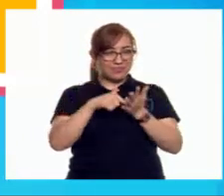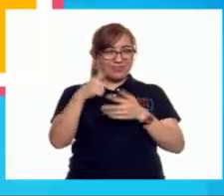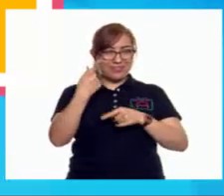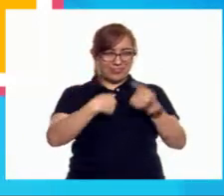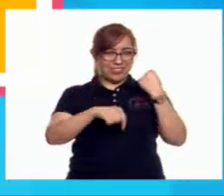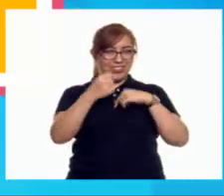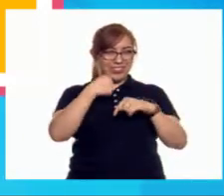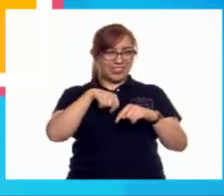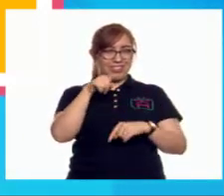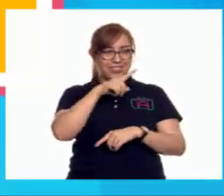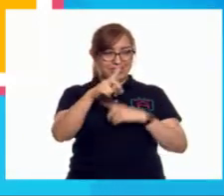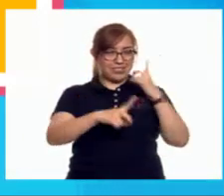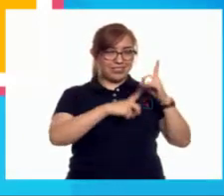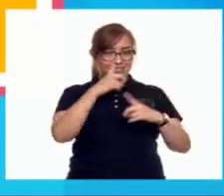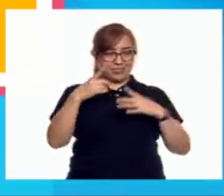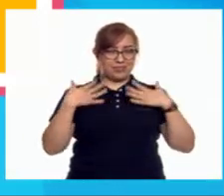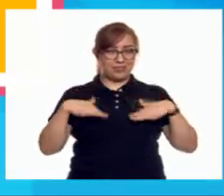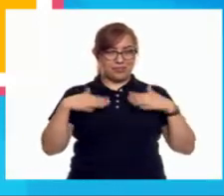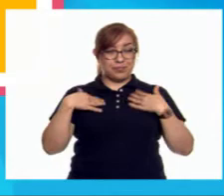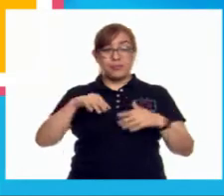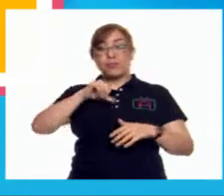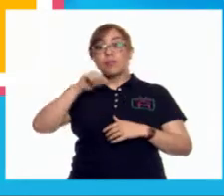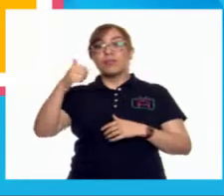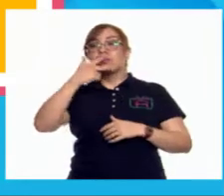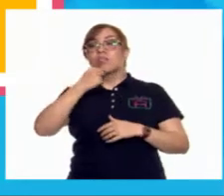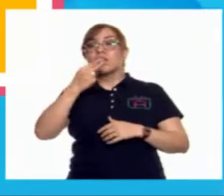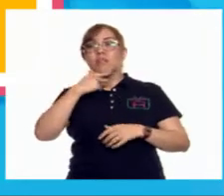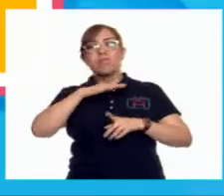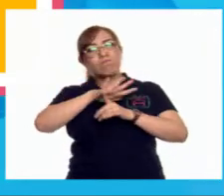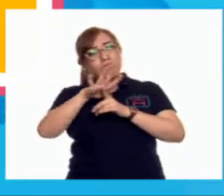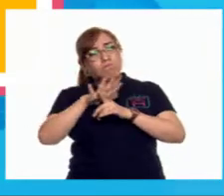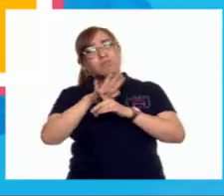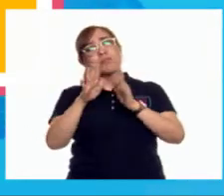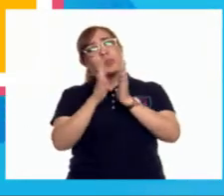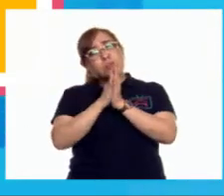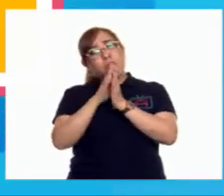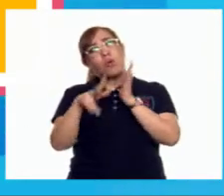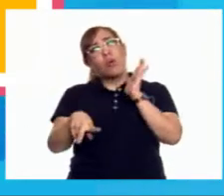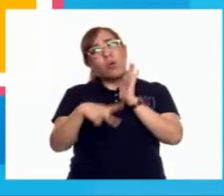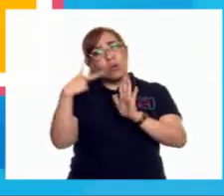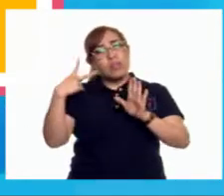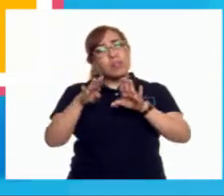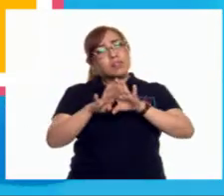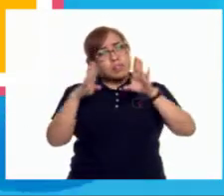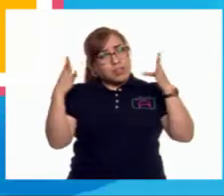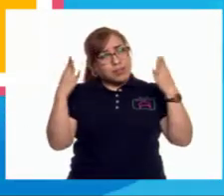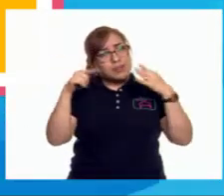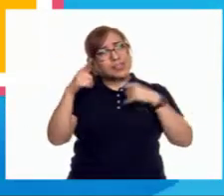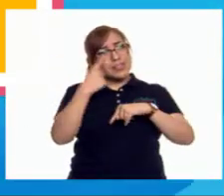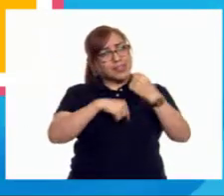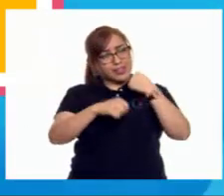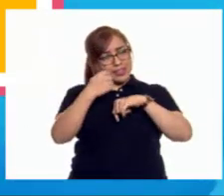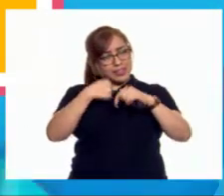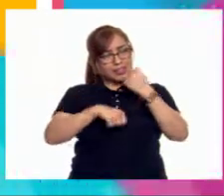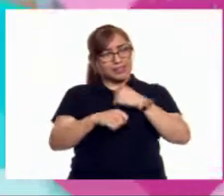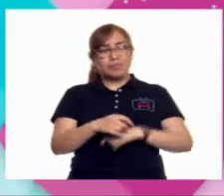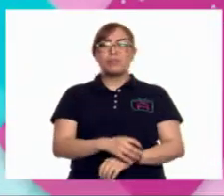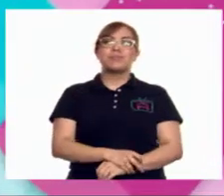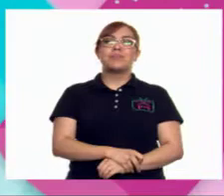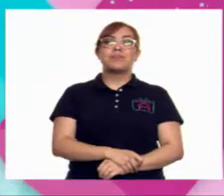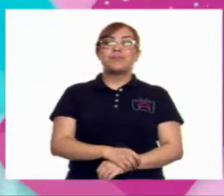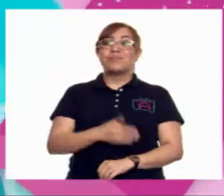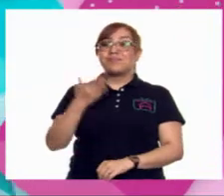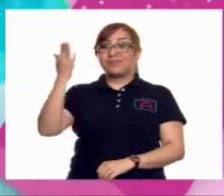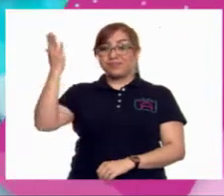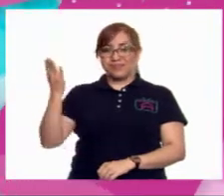características de la playera y convenciendo de que abra nuevamente la tienda. Pues ahí